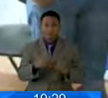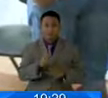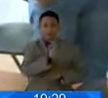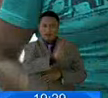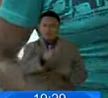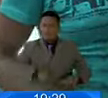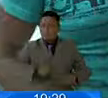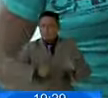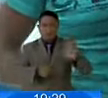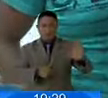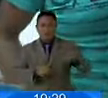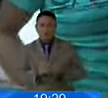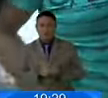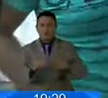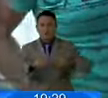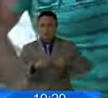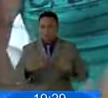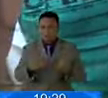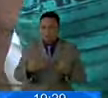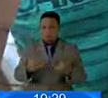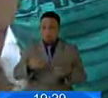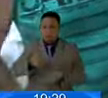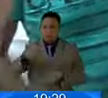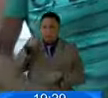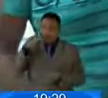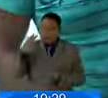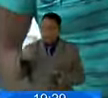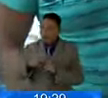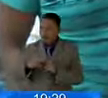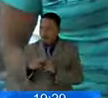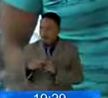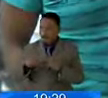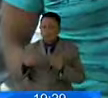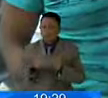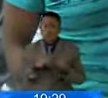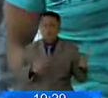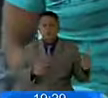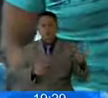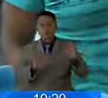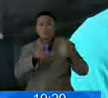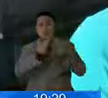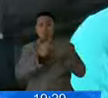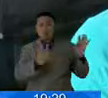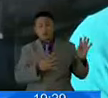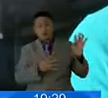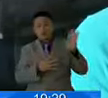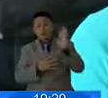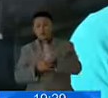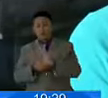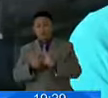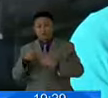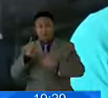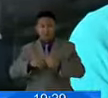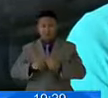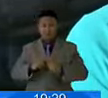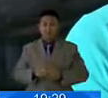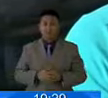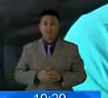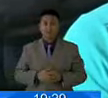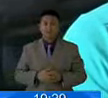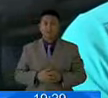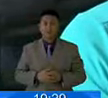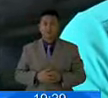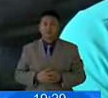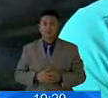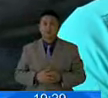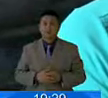esa zona, pero la emoción de conocer a su madre hizo que viaje a la capital con toda su familia. No creíamos, igual con mi tía decíamos, pues,